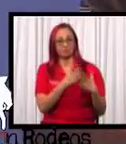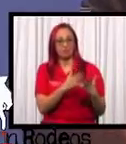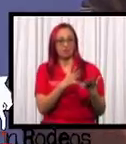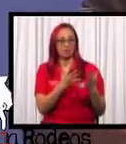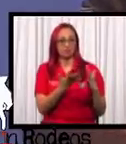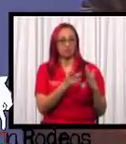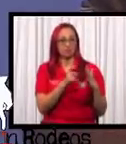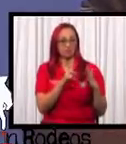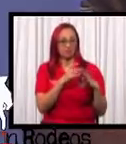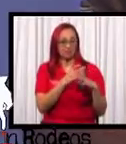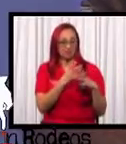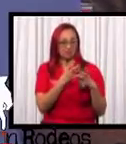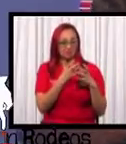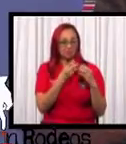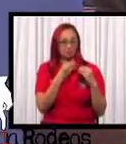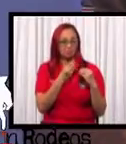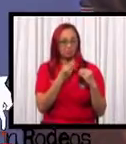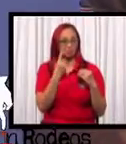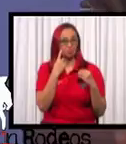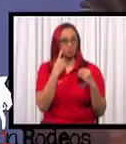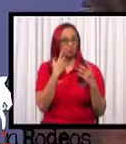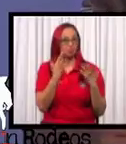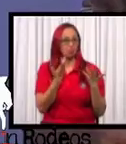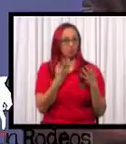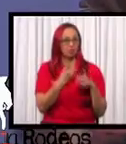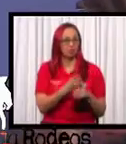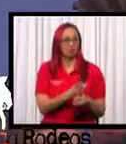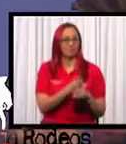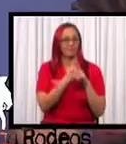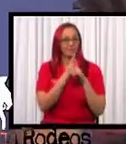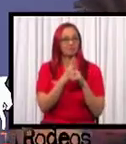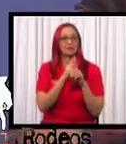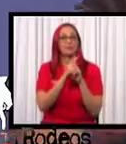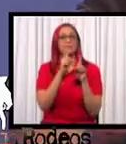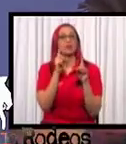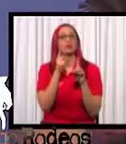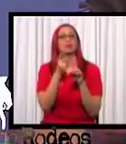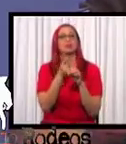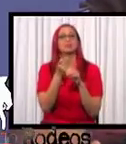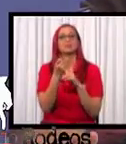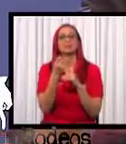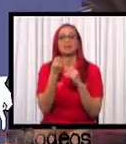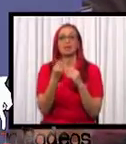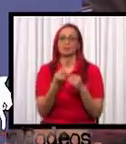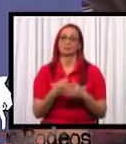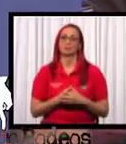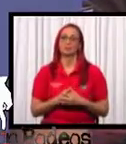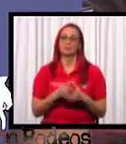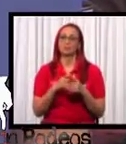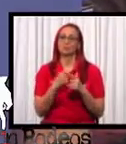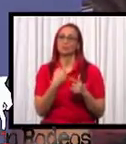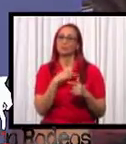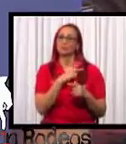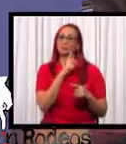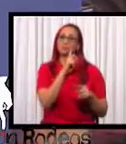mucho por la defensa, pero es escaso. Nosotros no podemos